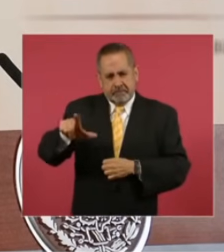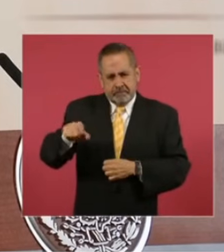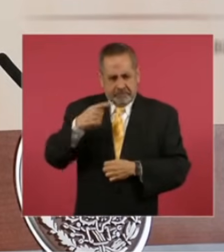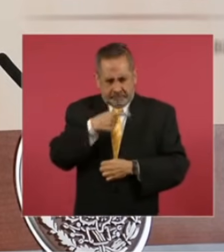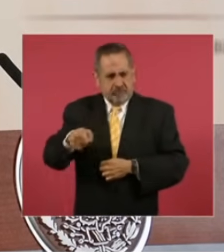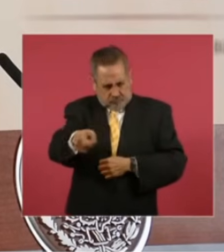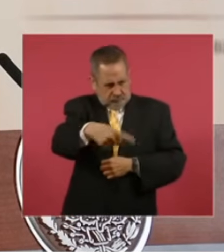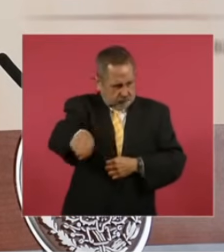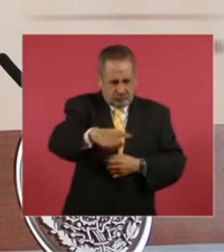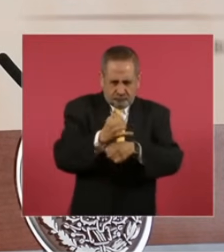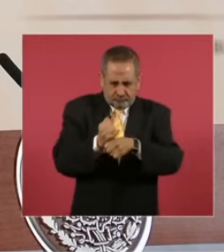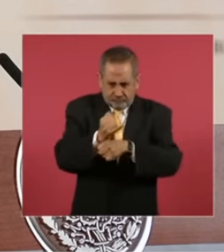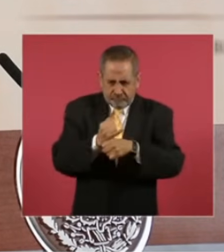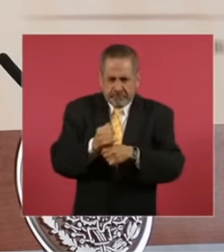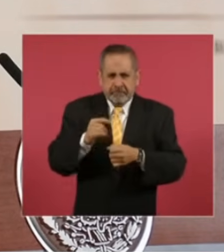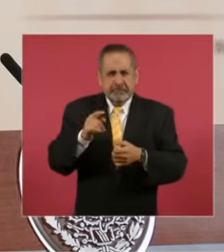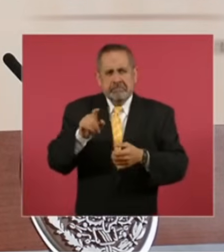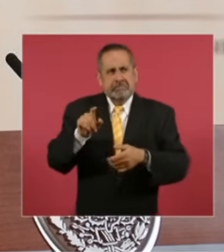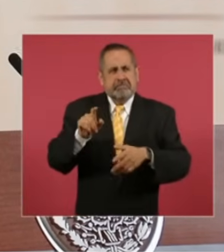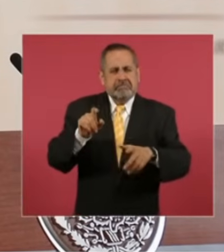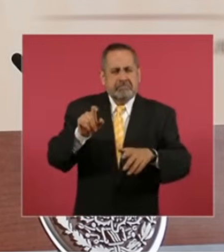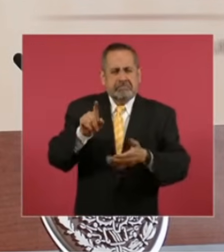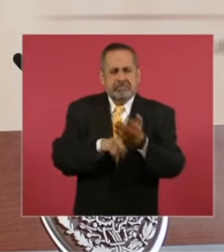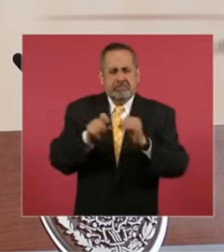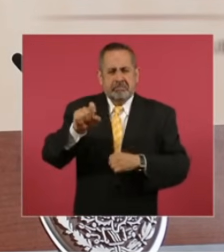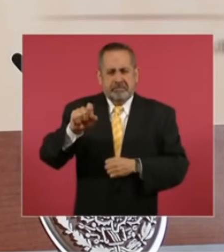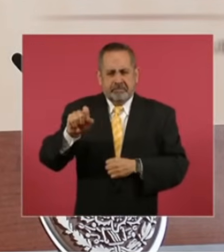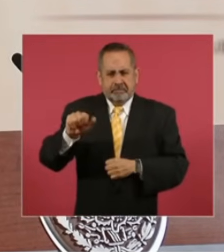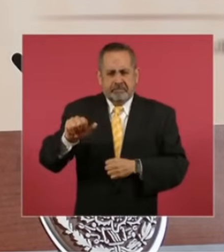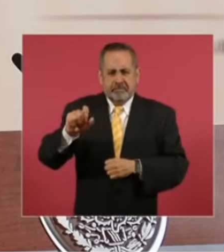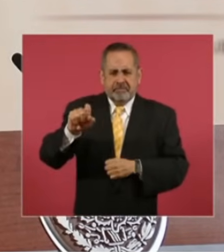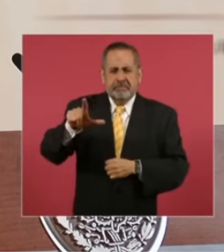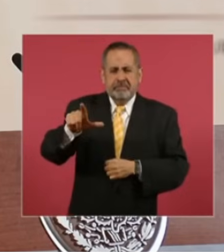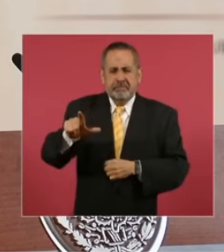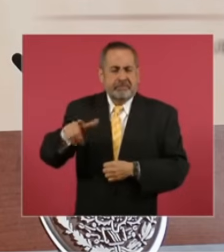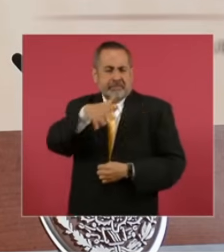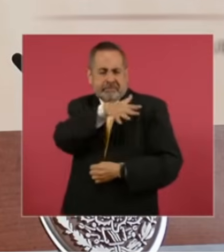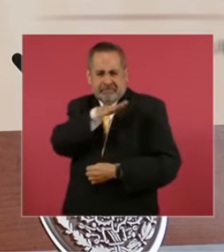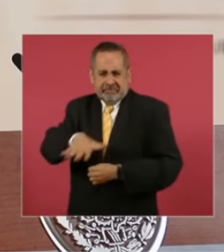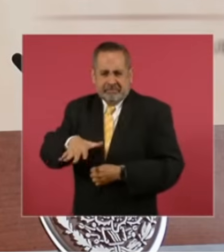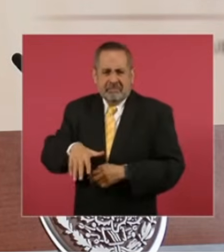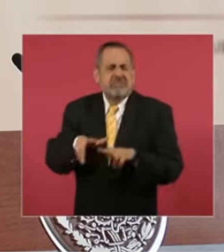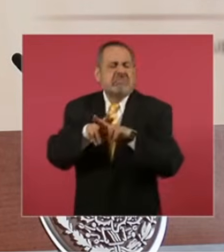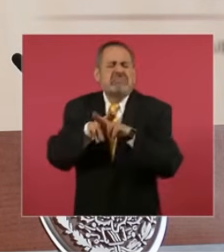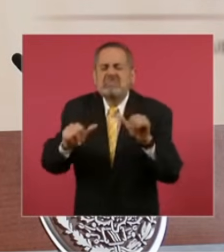hagan la investigación, 27 generales de división, no van a encontrar a ningún